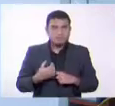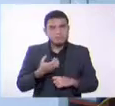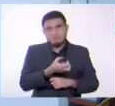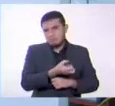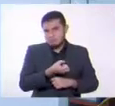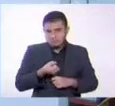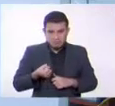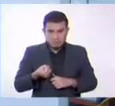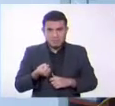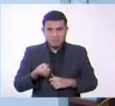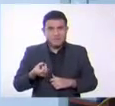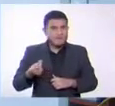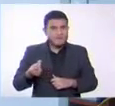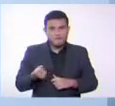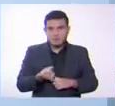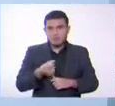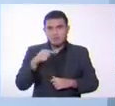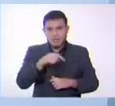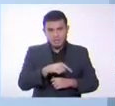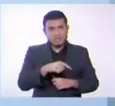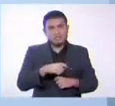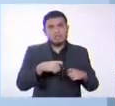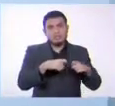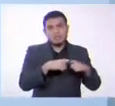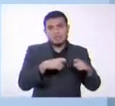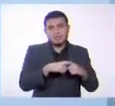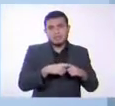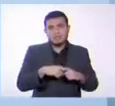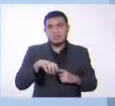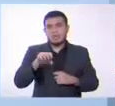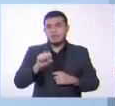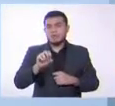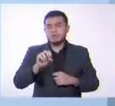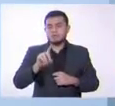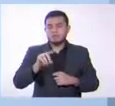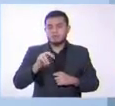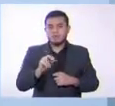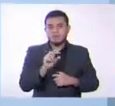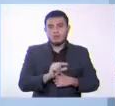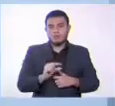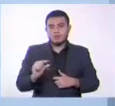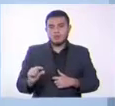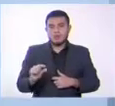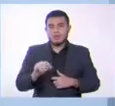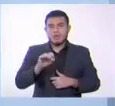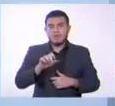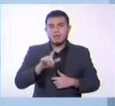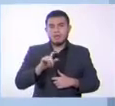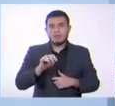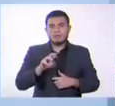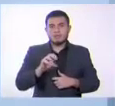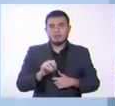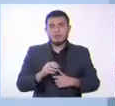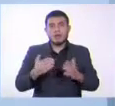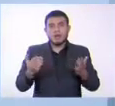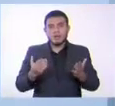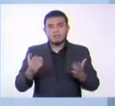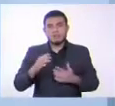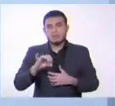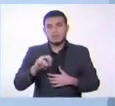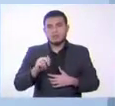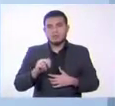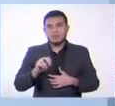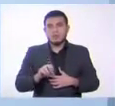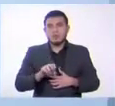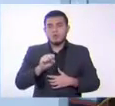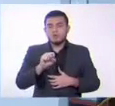fácilmente ese electrón. El sodio, al donar el electrón, forma el ion sodio más